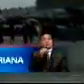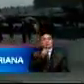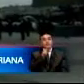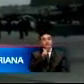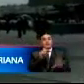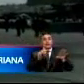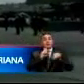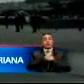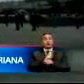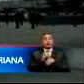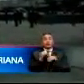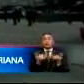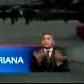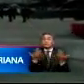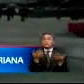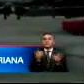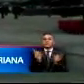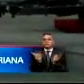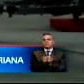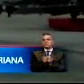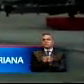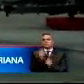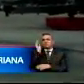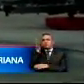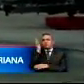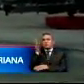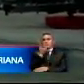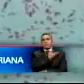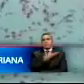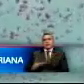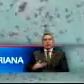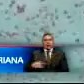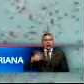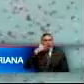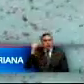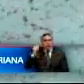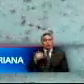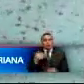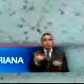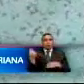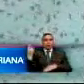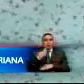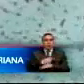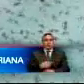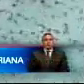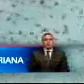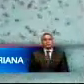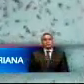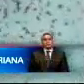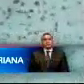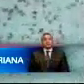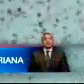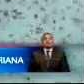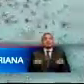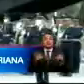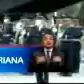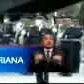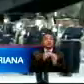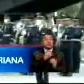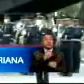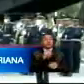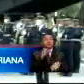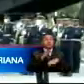Con 26 minutos. Ese fue un extracto de la intervención del presidente de la República en esta ceremonia castrense. Ha hecho un llamado nuevamente